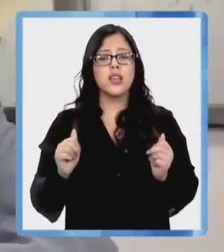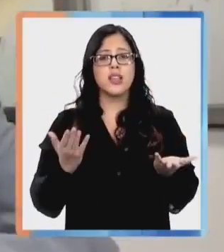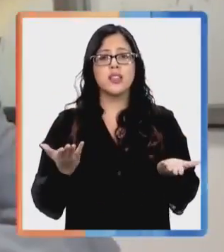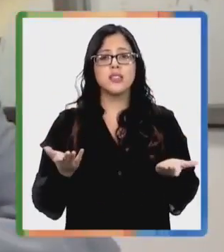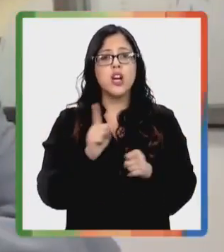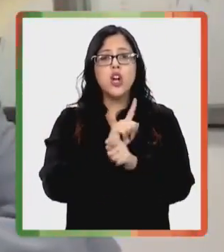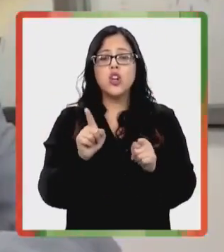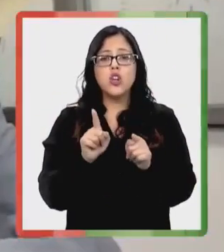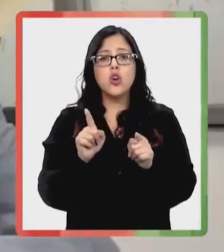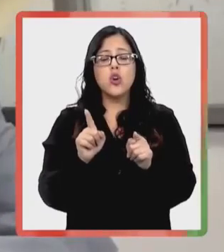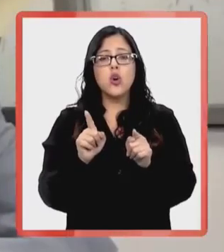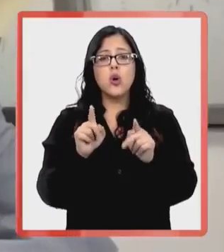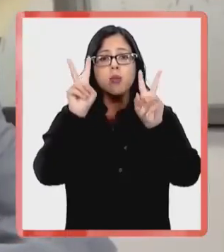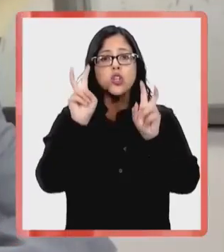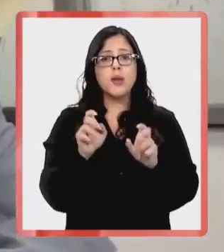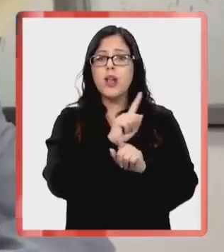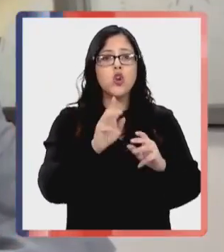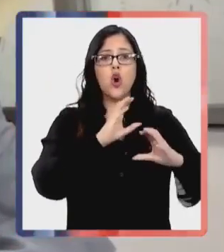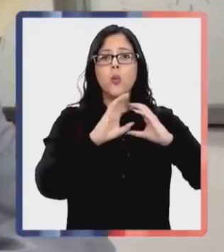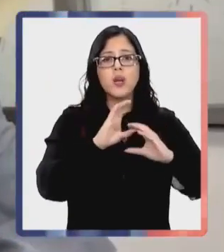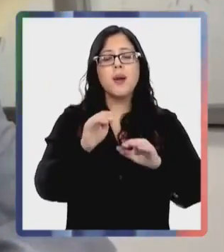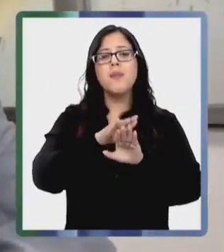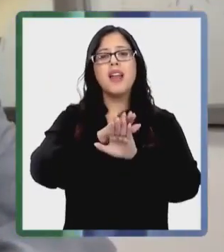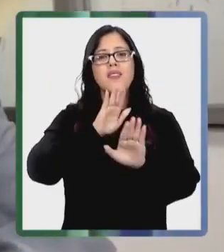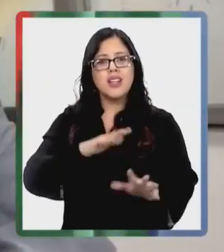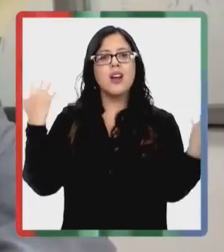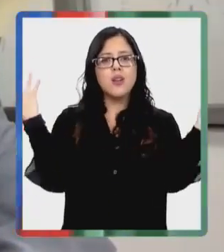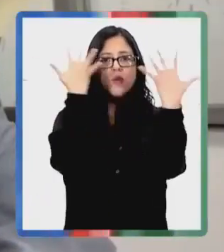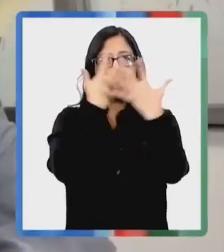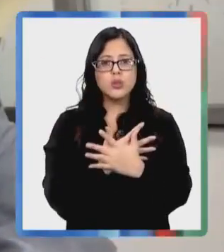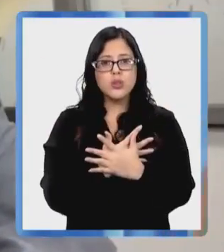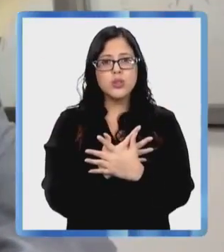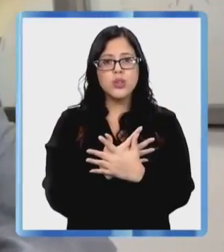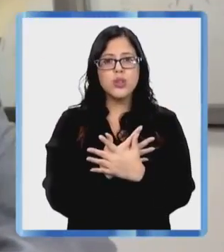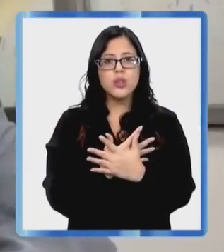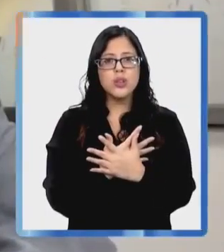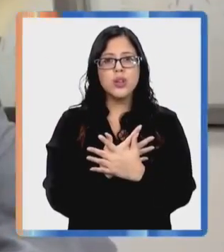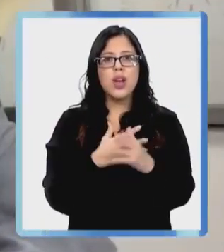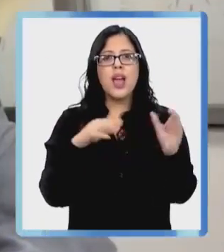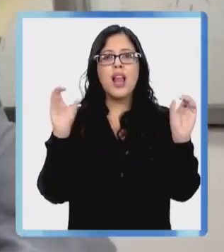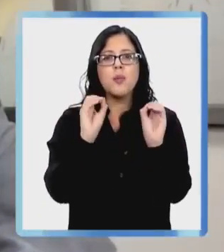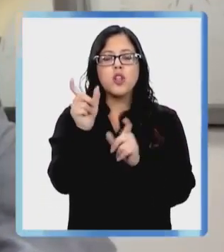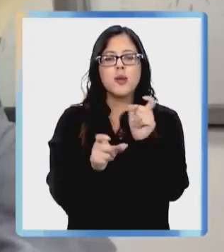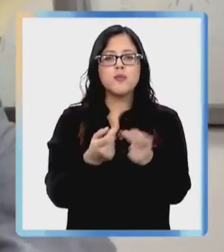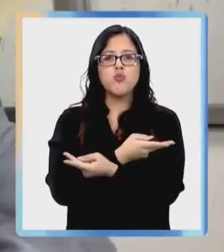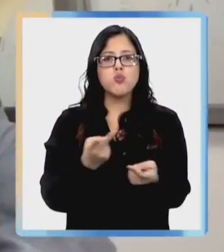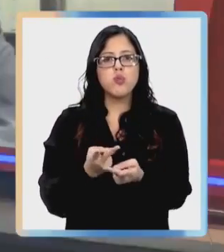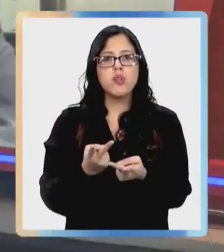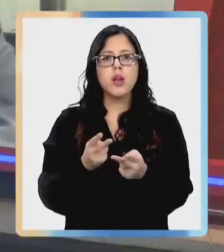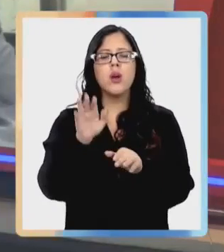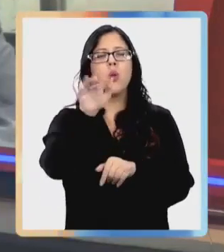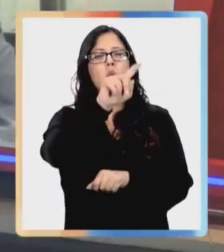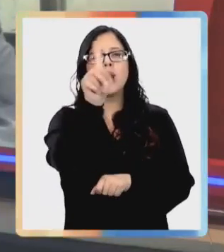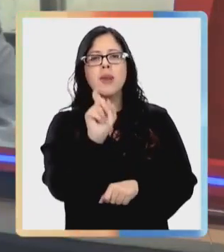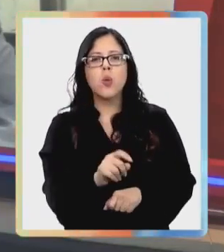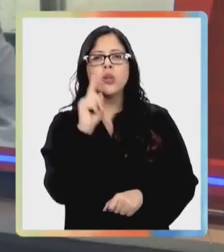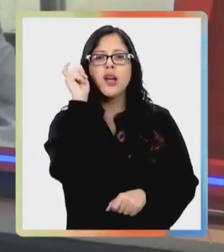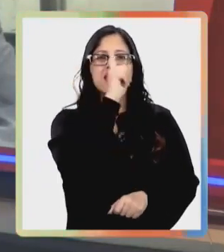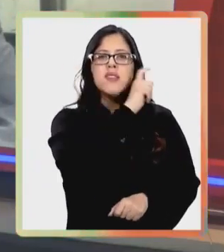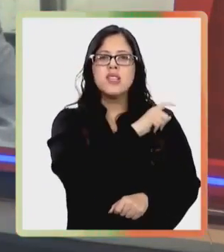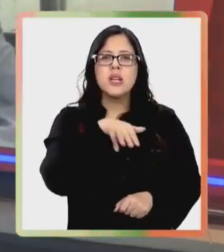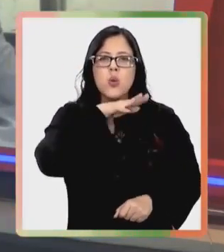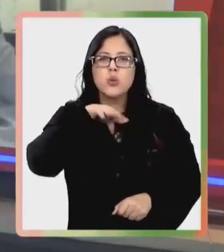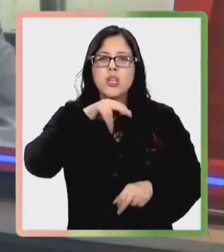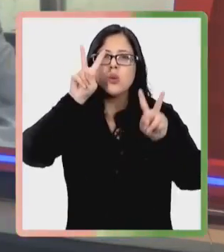por vías no comunicacionales para evitar, obviamente, confusión en la opinión pública. ¿Qué tan difícil, doctor París,